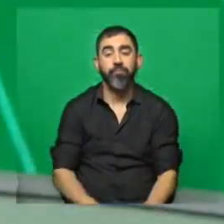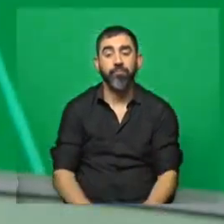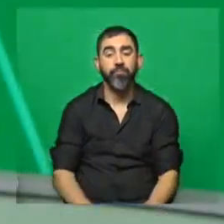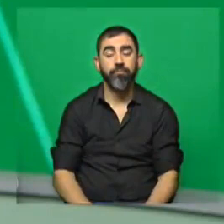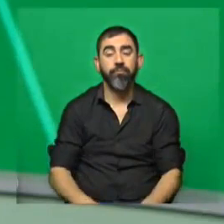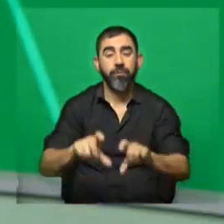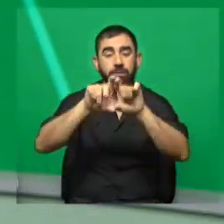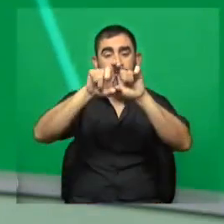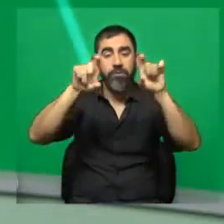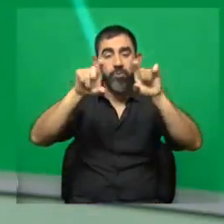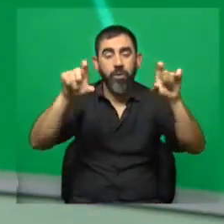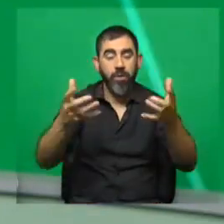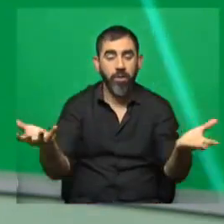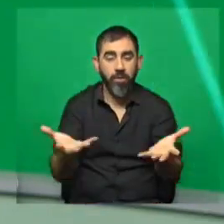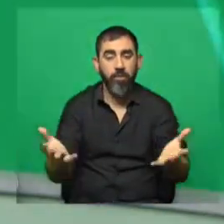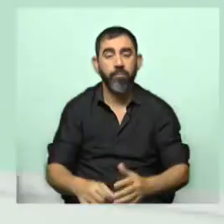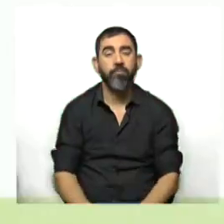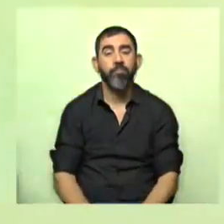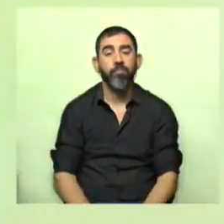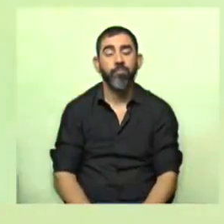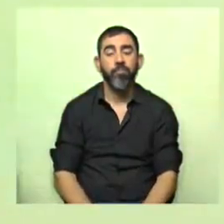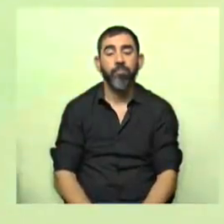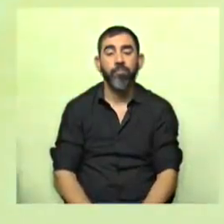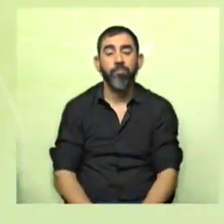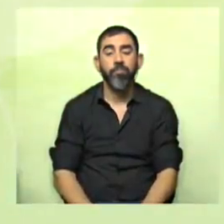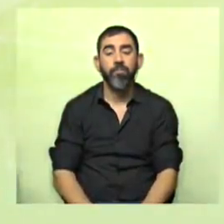Y ahora vemos otros titulares de la jornada.